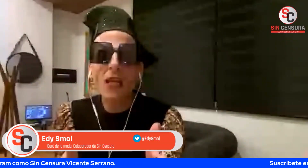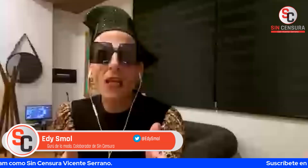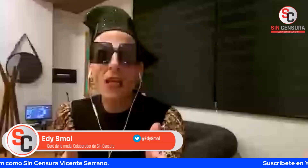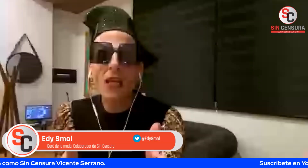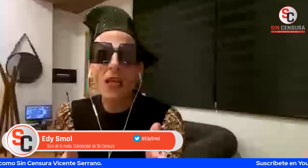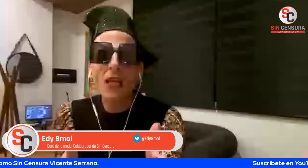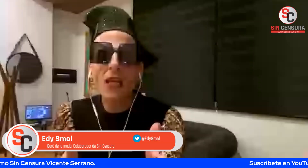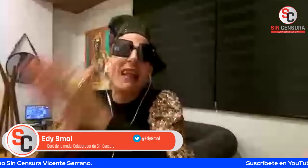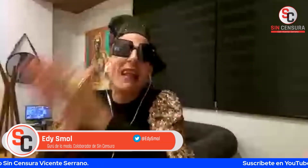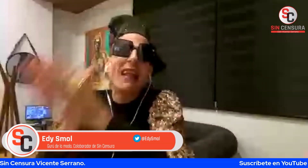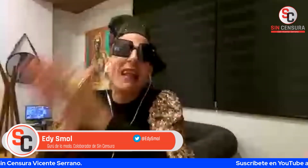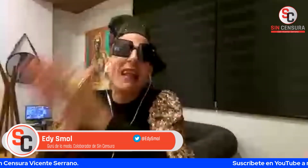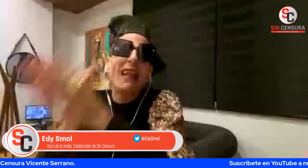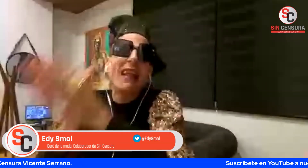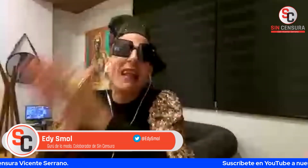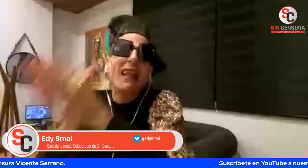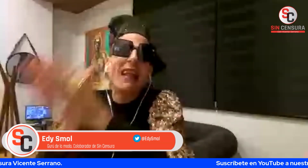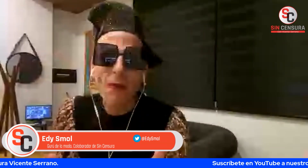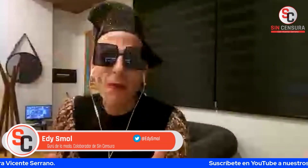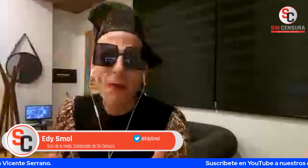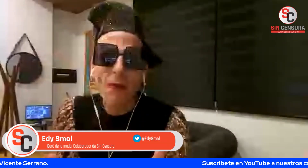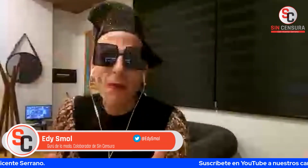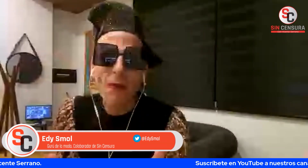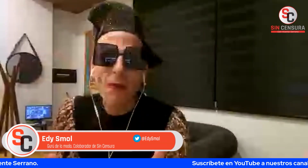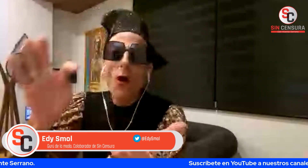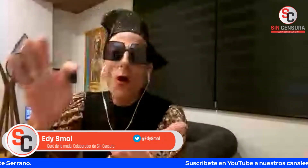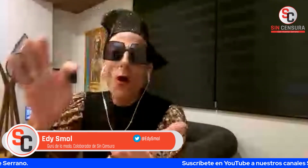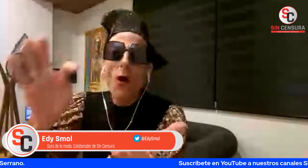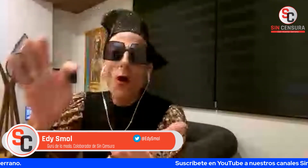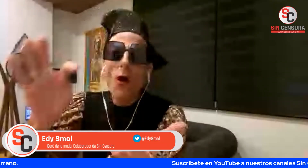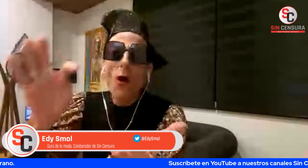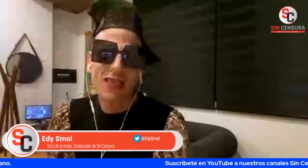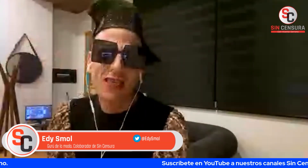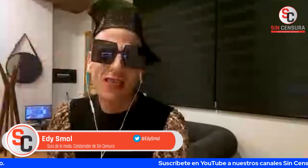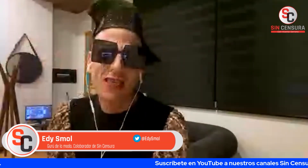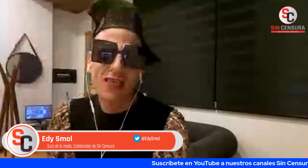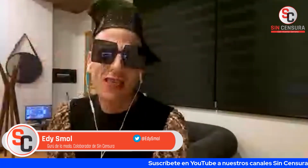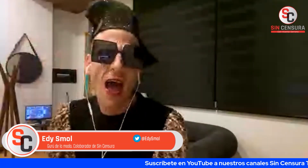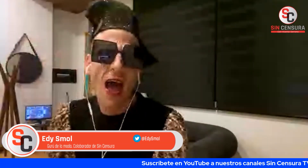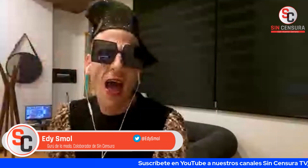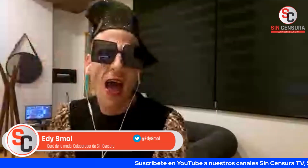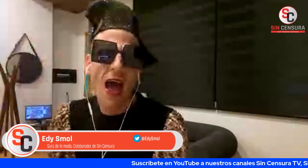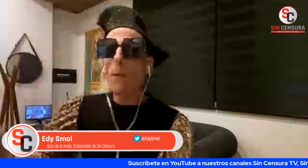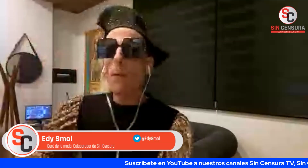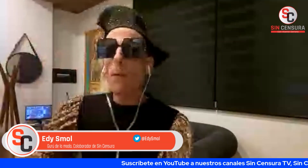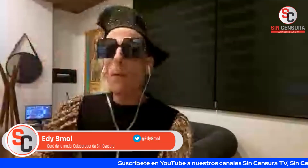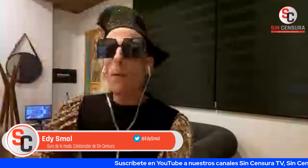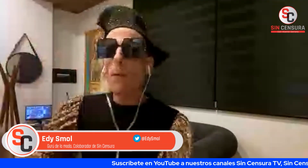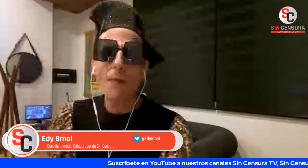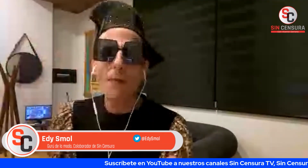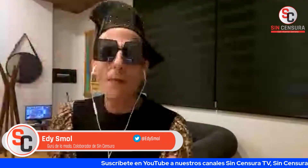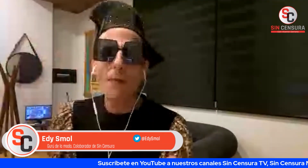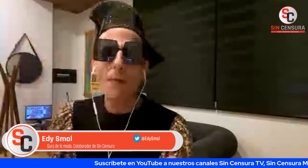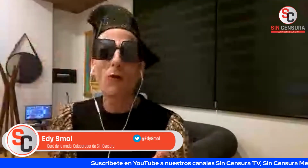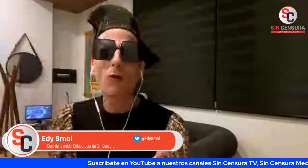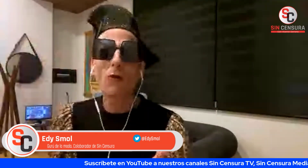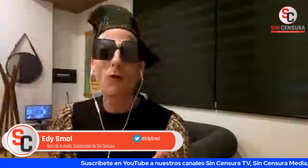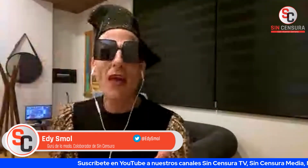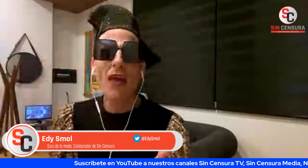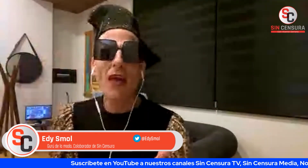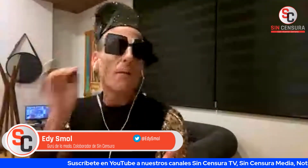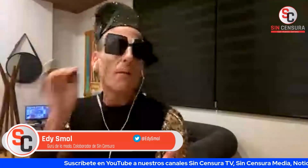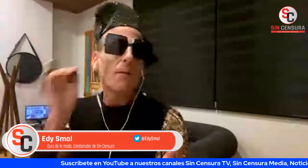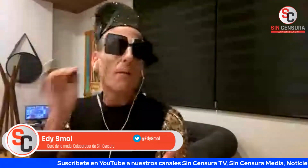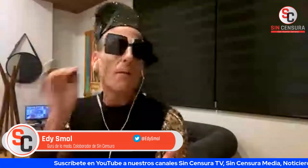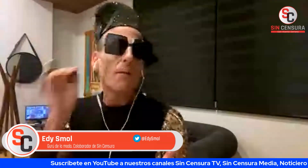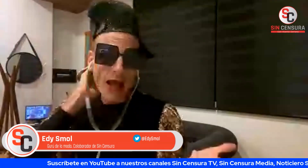se ha encarecido 3 veces más que en México por la crisis de la gripe aviar, porque también ha habido un